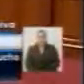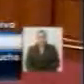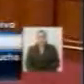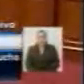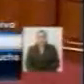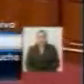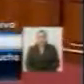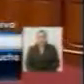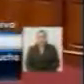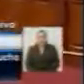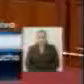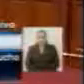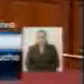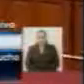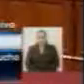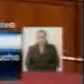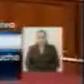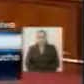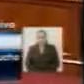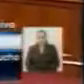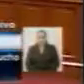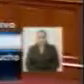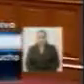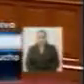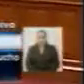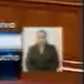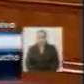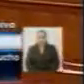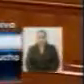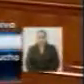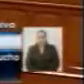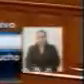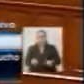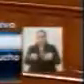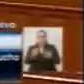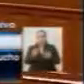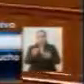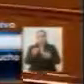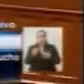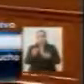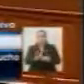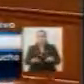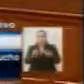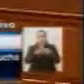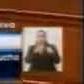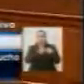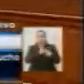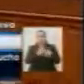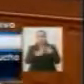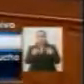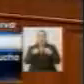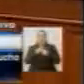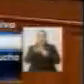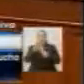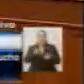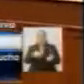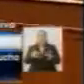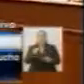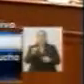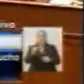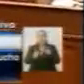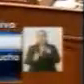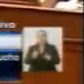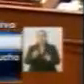dedicando un porcentaje importante de este monto a cumplir obligaciones que se tenían con viudas y